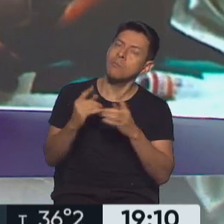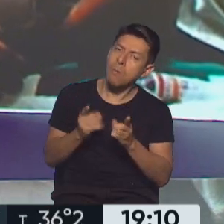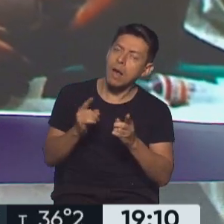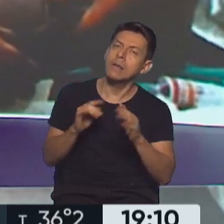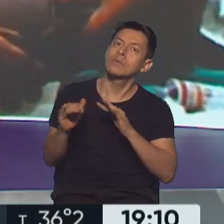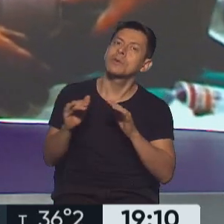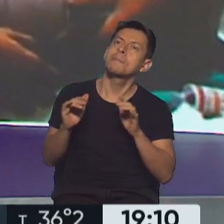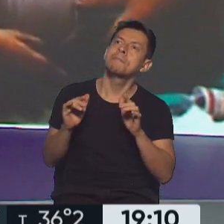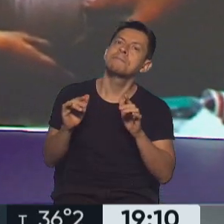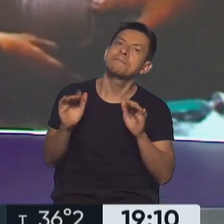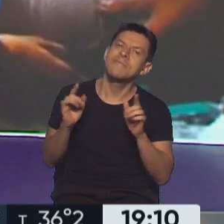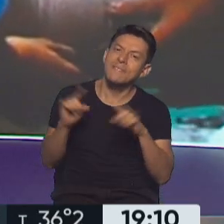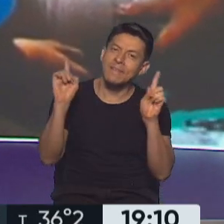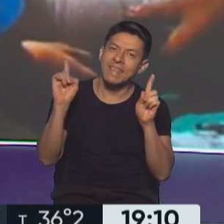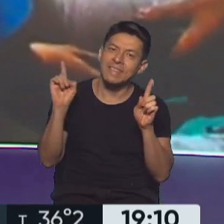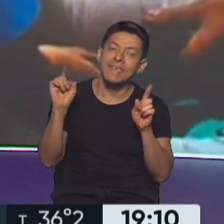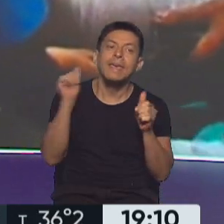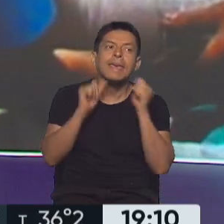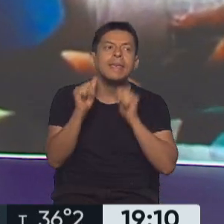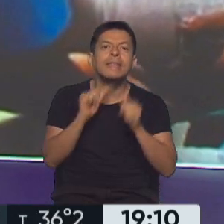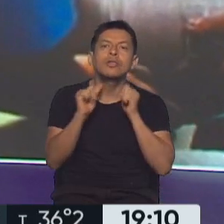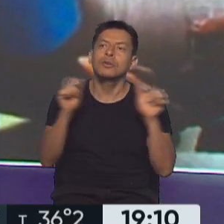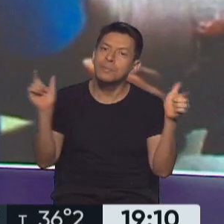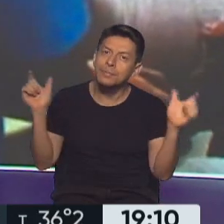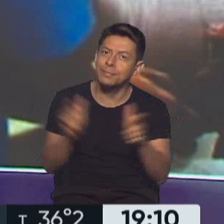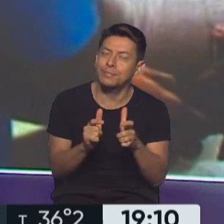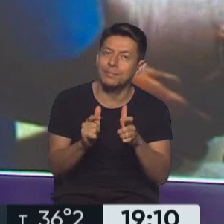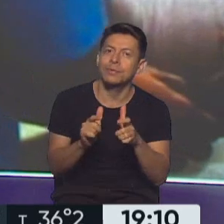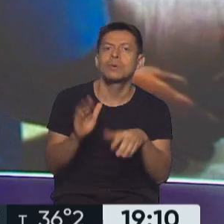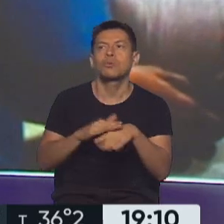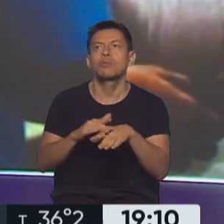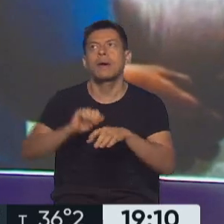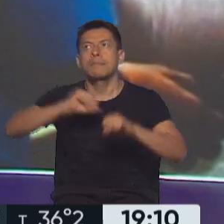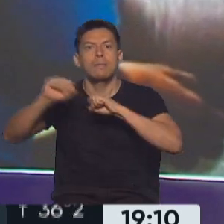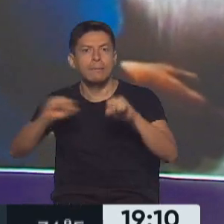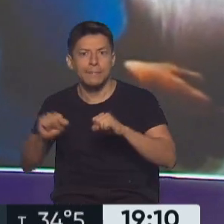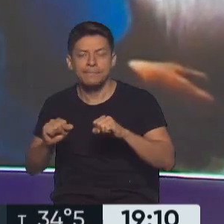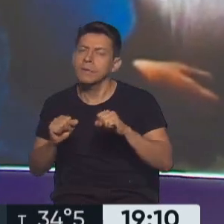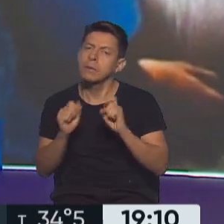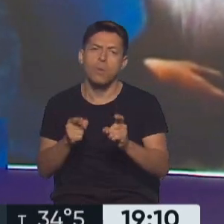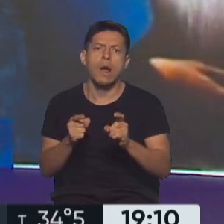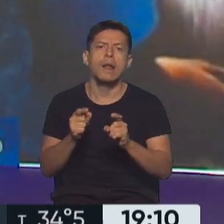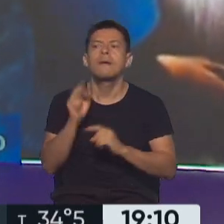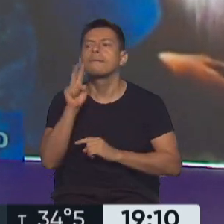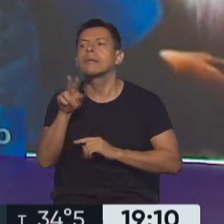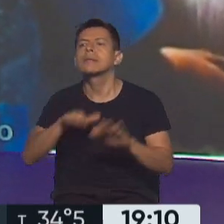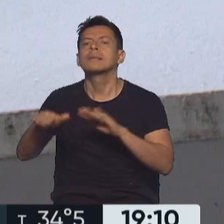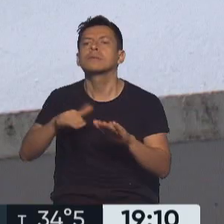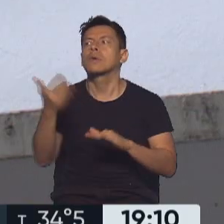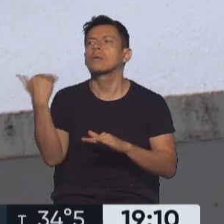de años anteriores en materia de heridos por pirotecnia y por descorche. De todas maneras, nos dimos una vuelta para darte un panorama de qué pasó anoche.